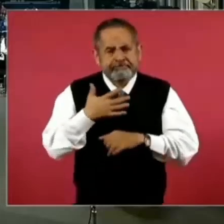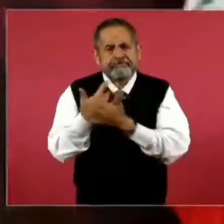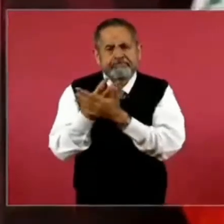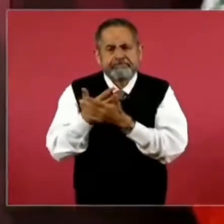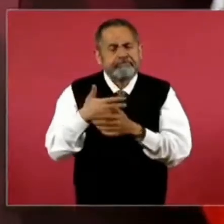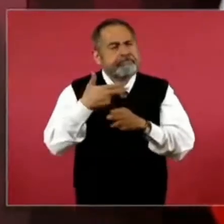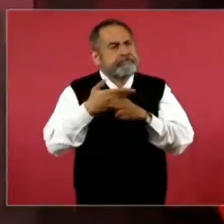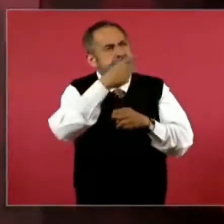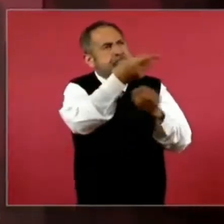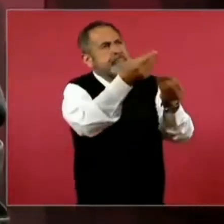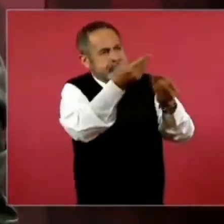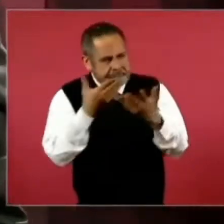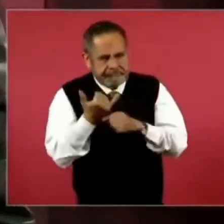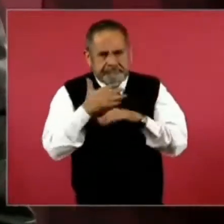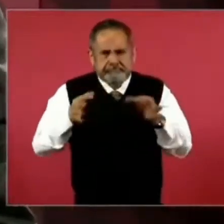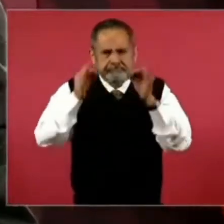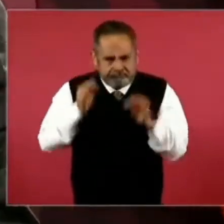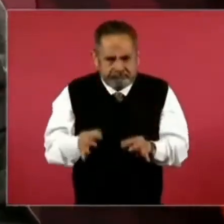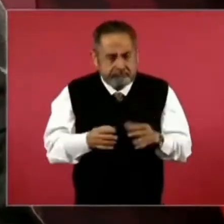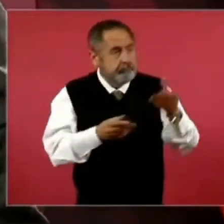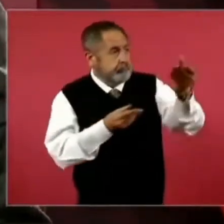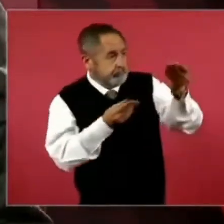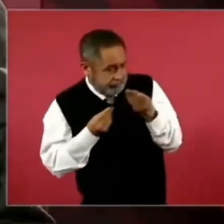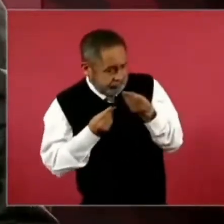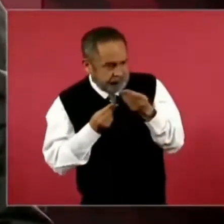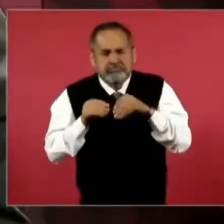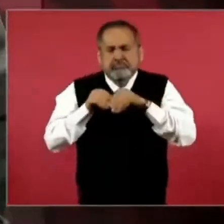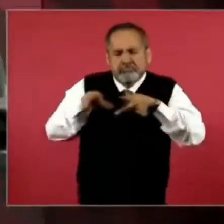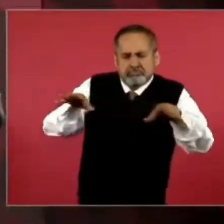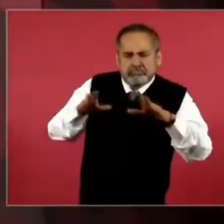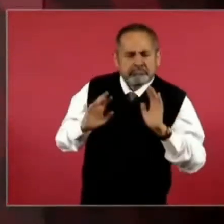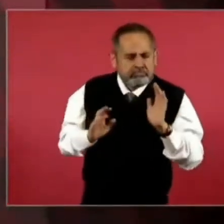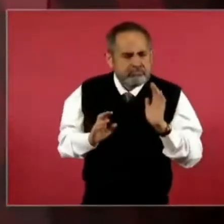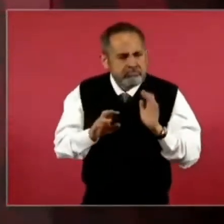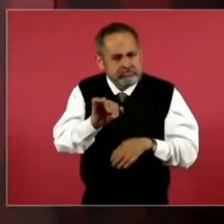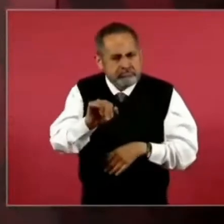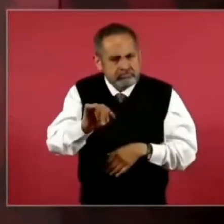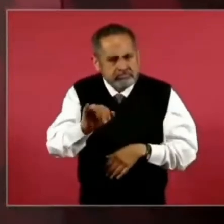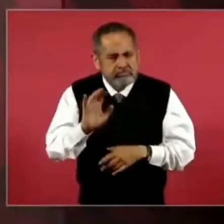informarnos bien y nosotros vamos a informar, porque